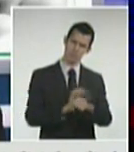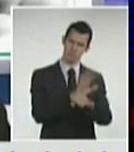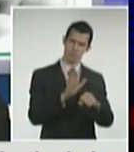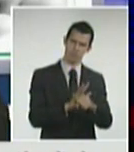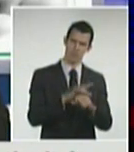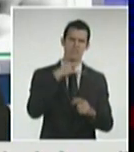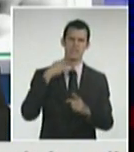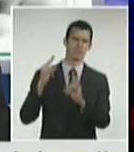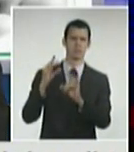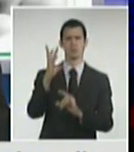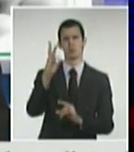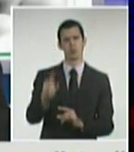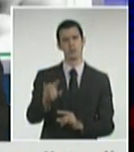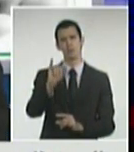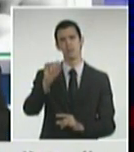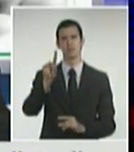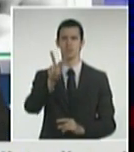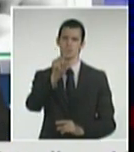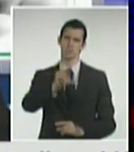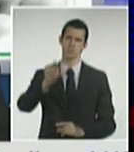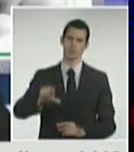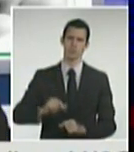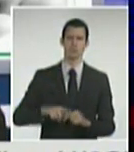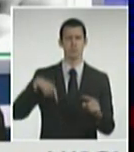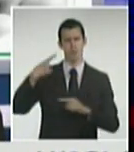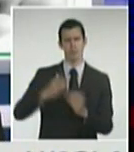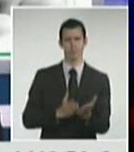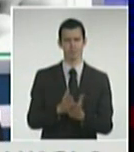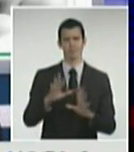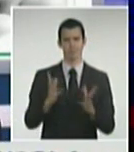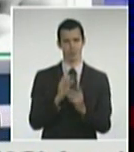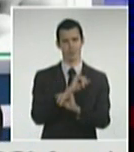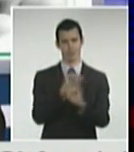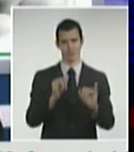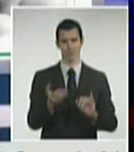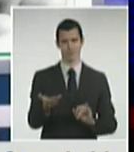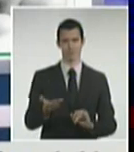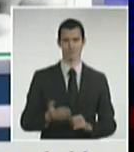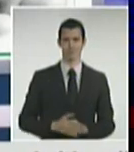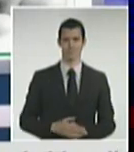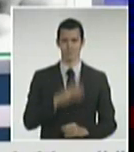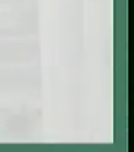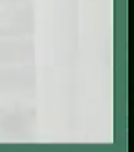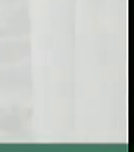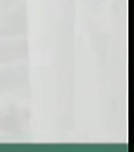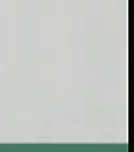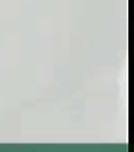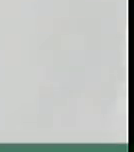fallecimiento de 62 personas. Mañana volveremos a nuestra conferencia de prensa. Buen día.